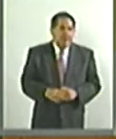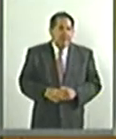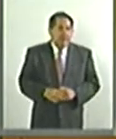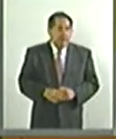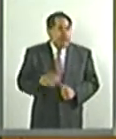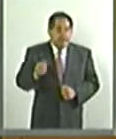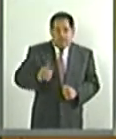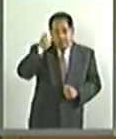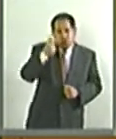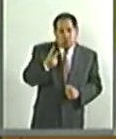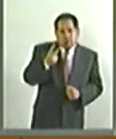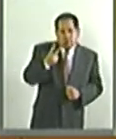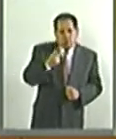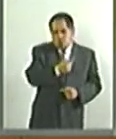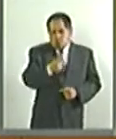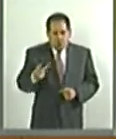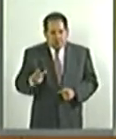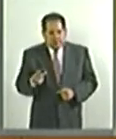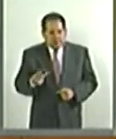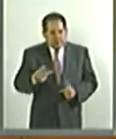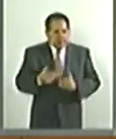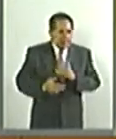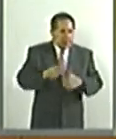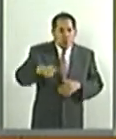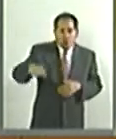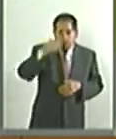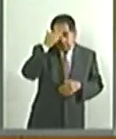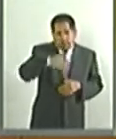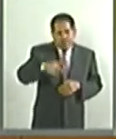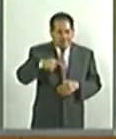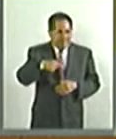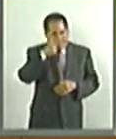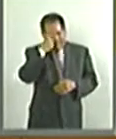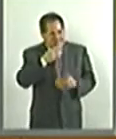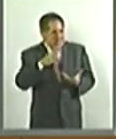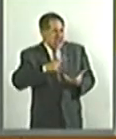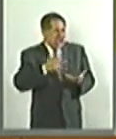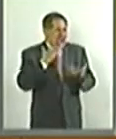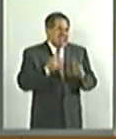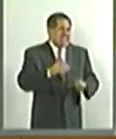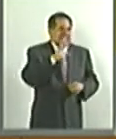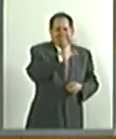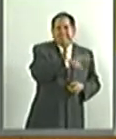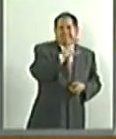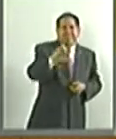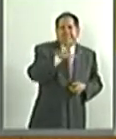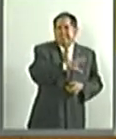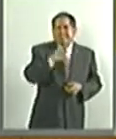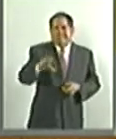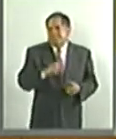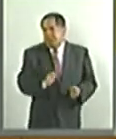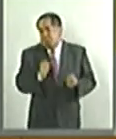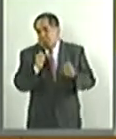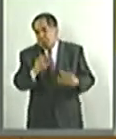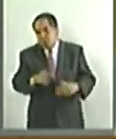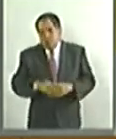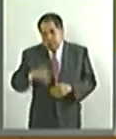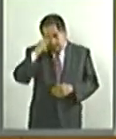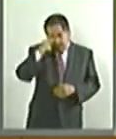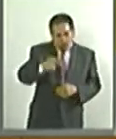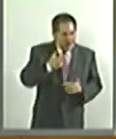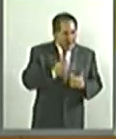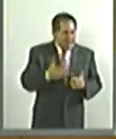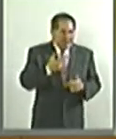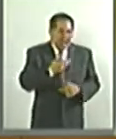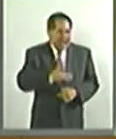Son los primeros 2, porque ustedes y yo sabemos que nos faltan muchos más, porque nuestro país posee una